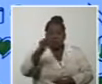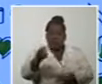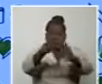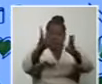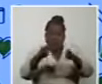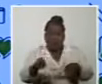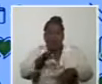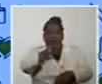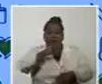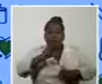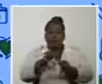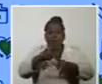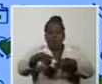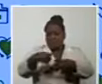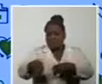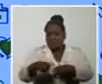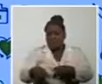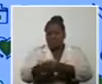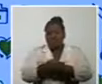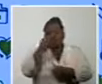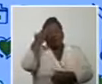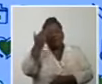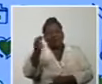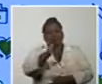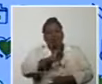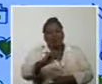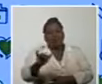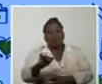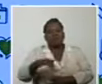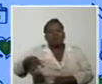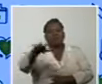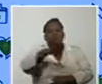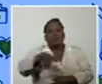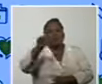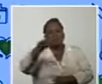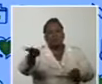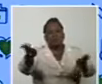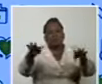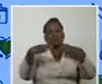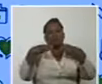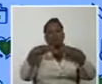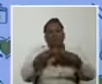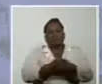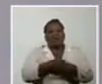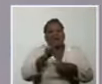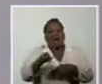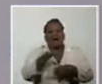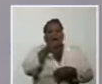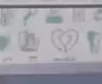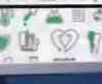otras plataformas digitales y, por supuesto, para todos los que nos siguen. Abdiel, volvemos contigo.